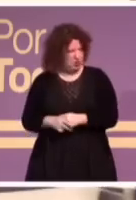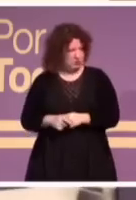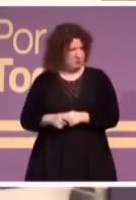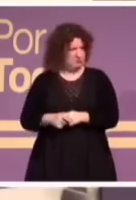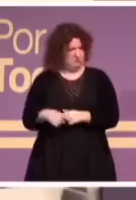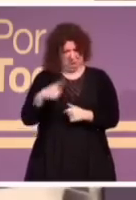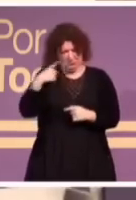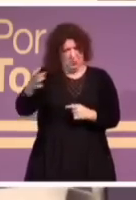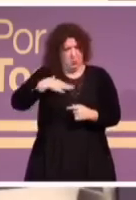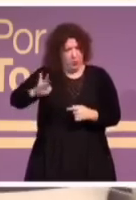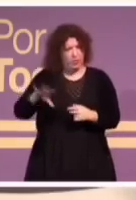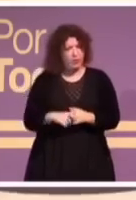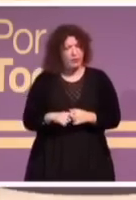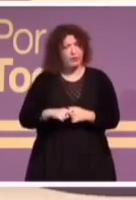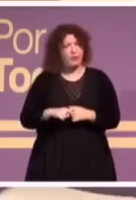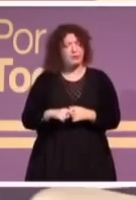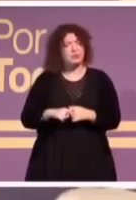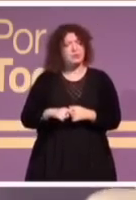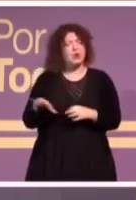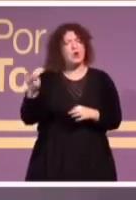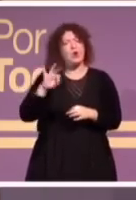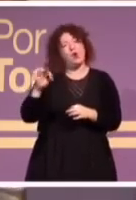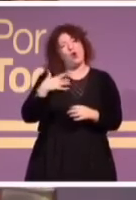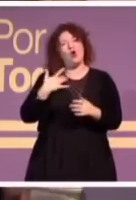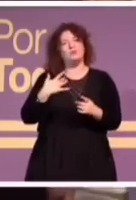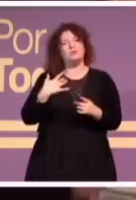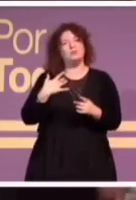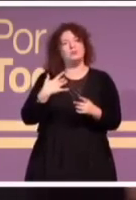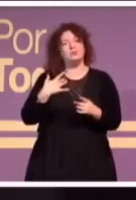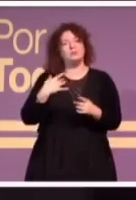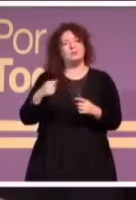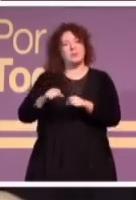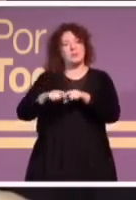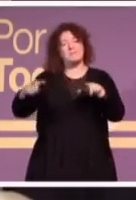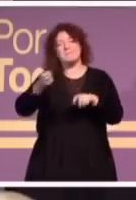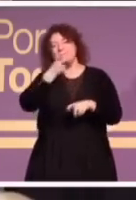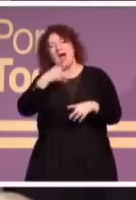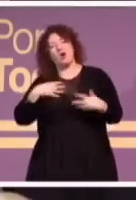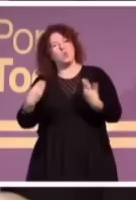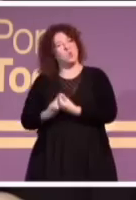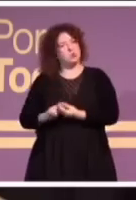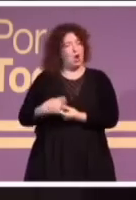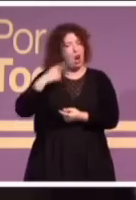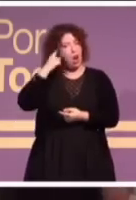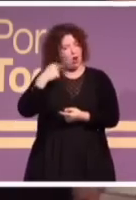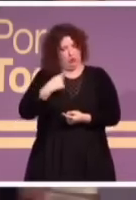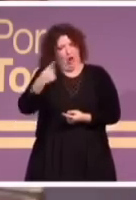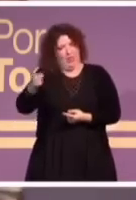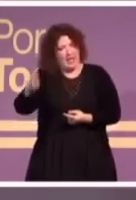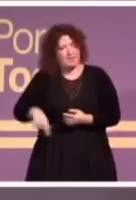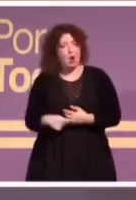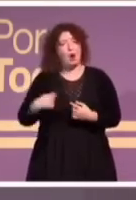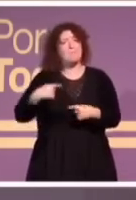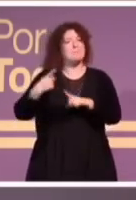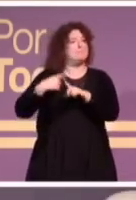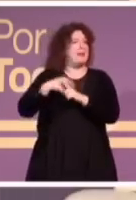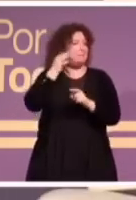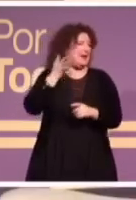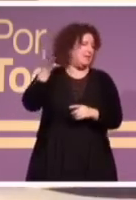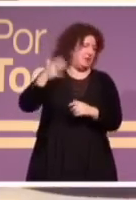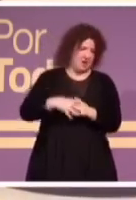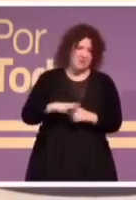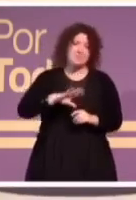la loca feminista con la que me toca compartir la mesa en el bar o a la loca feminista de mi prima con la que